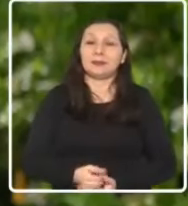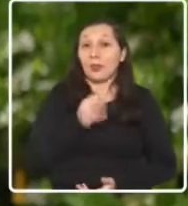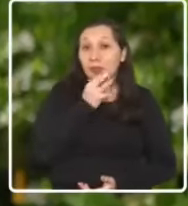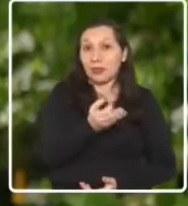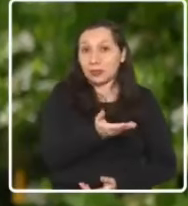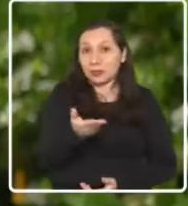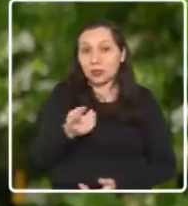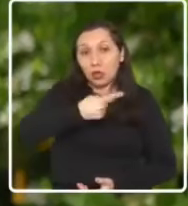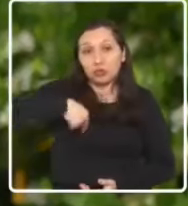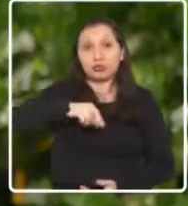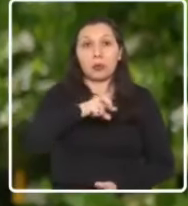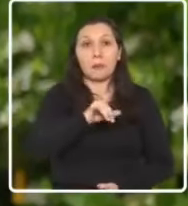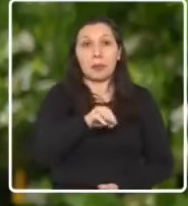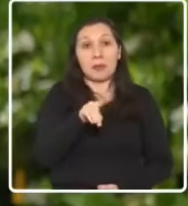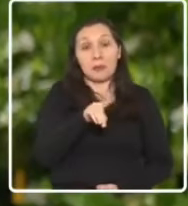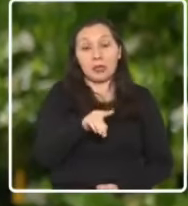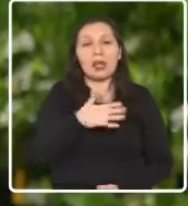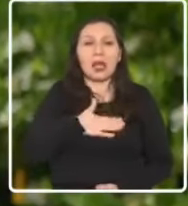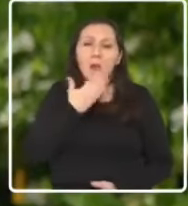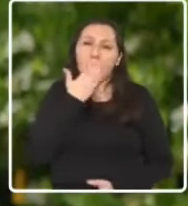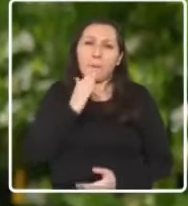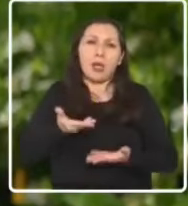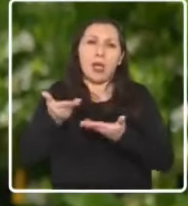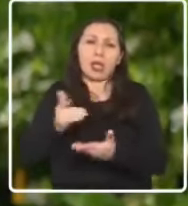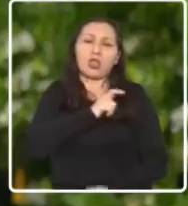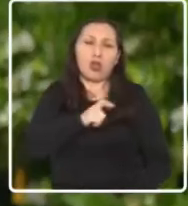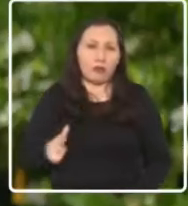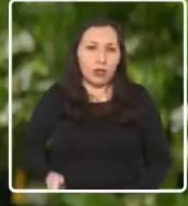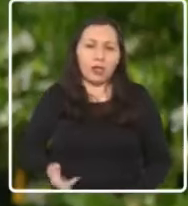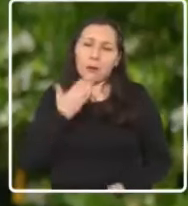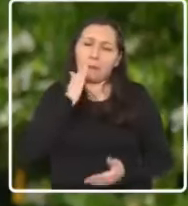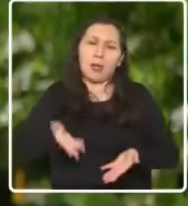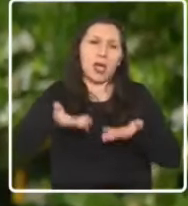indicándoles que nosotros como PYME solo queremos lo mejor para este gobierno, lo mejor para el